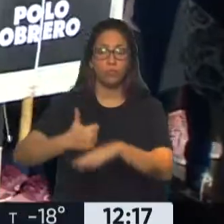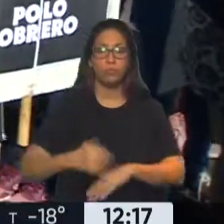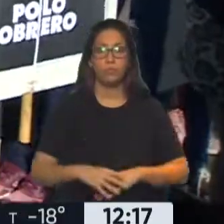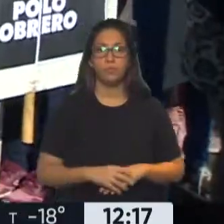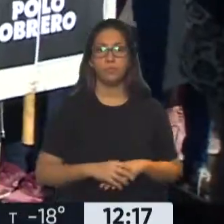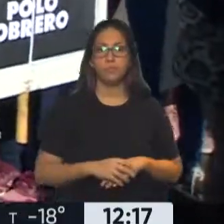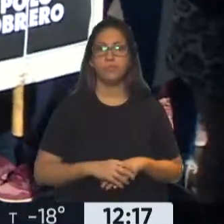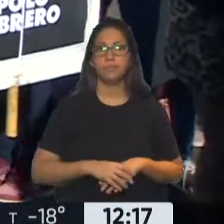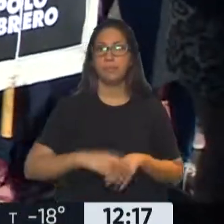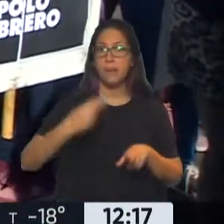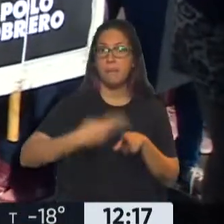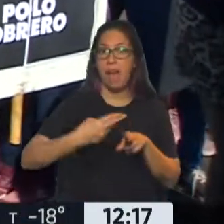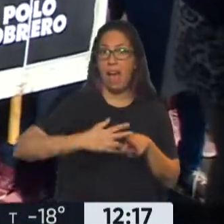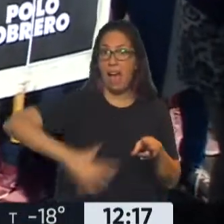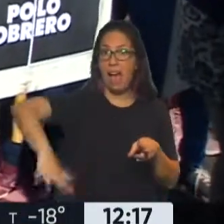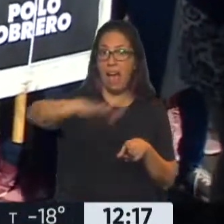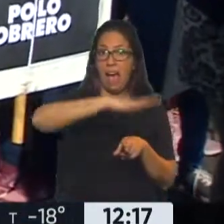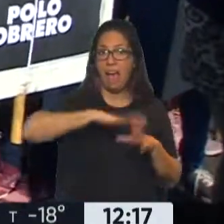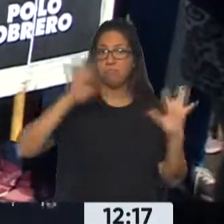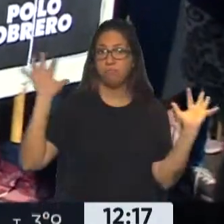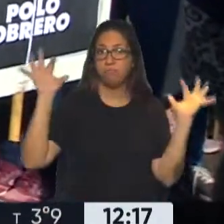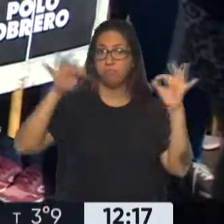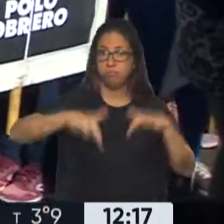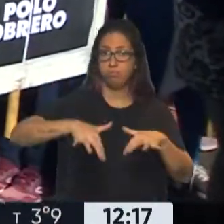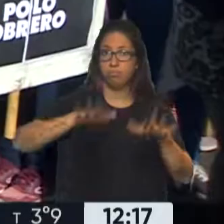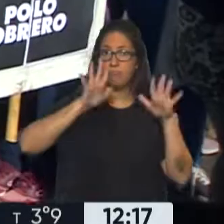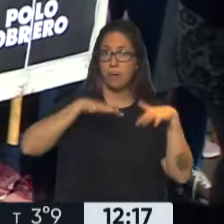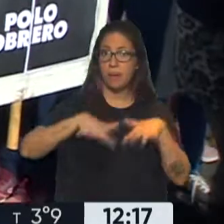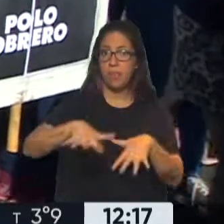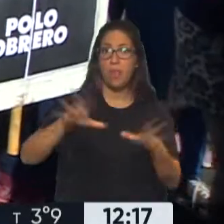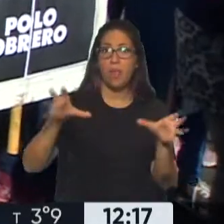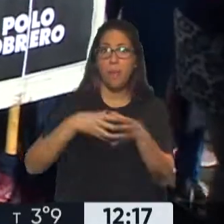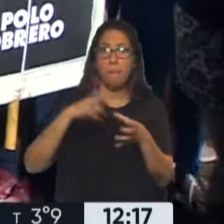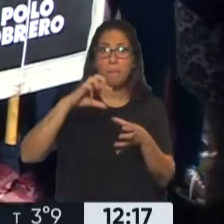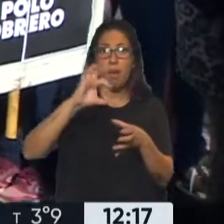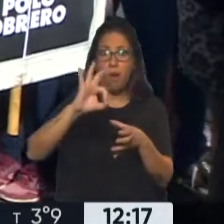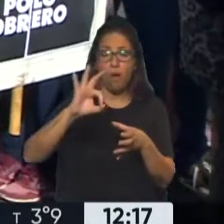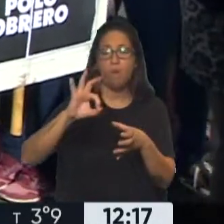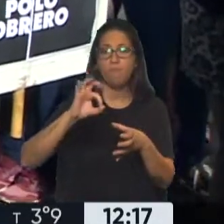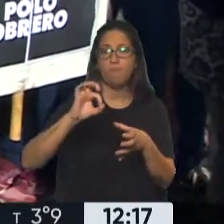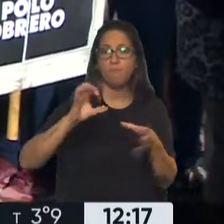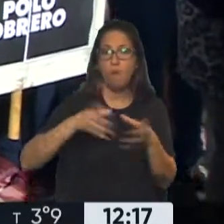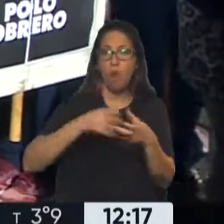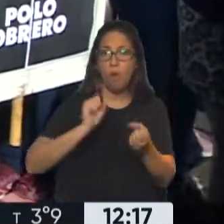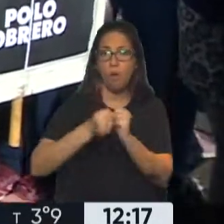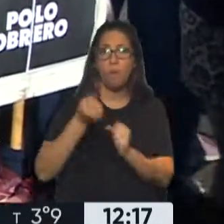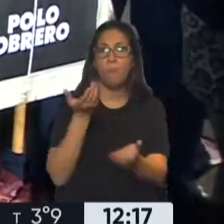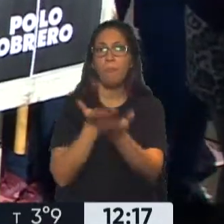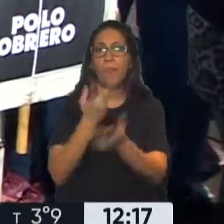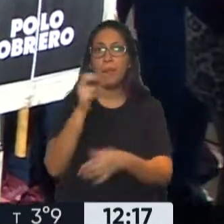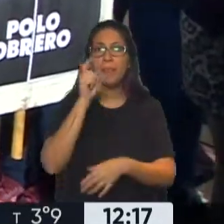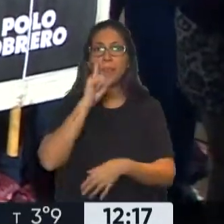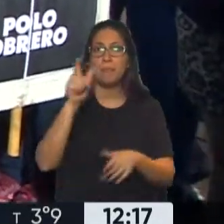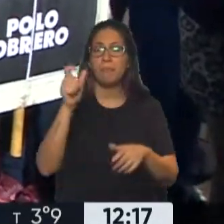sobre la plaza de la republica se concentran los manifestantes del polo obrero reclaman un bono adicional de 20 mil pesos